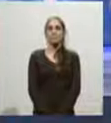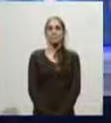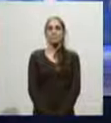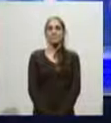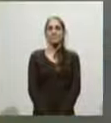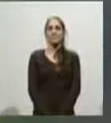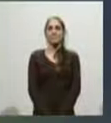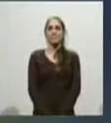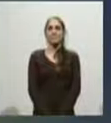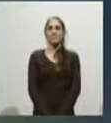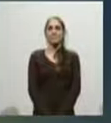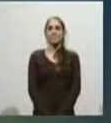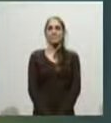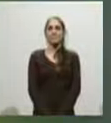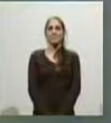radar.